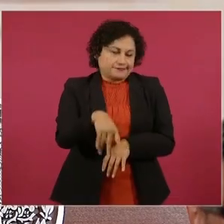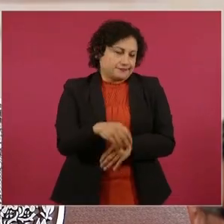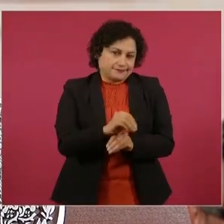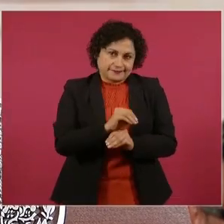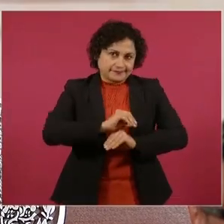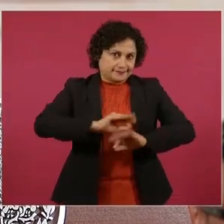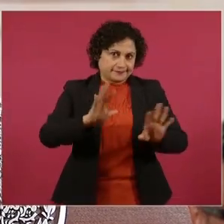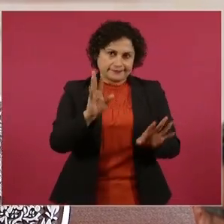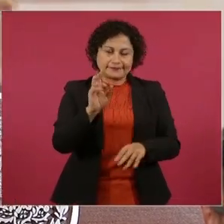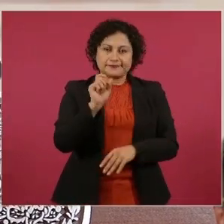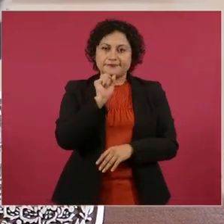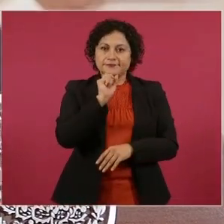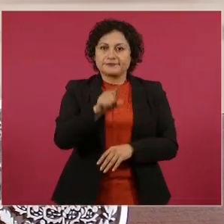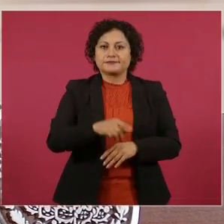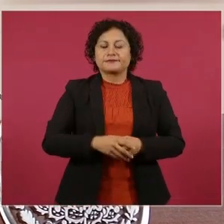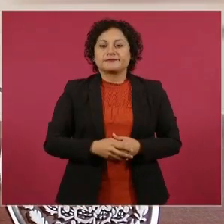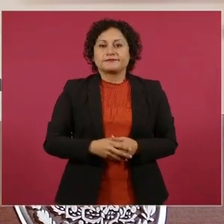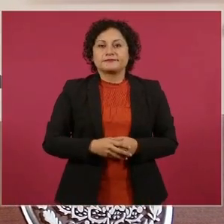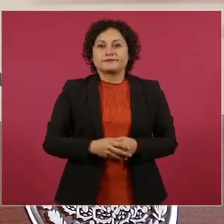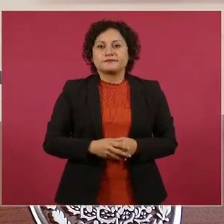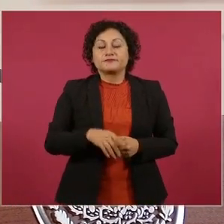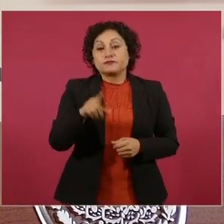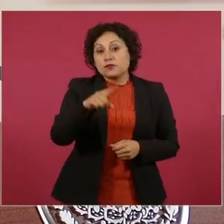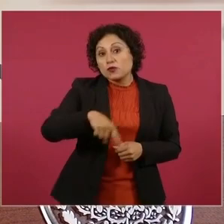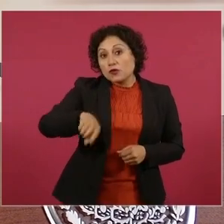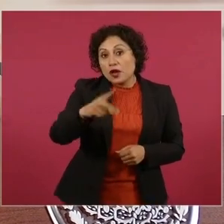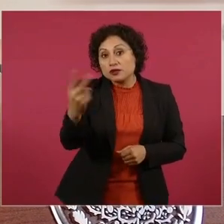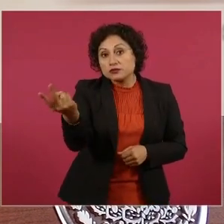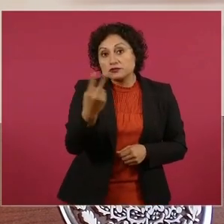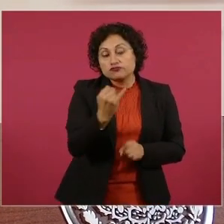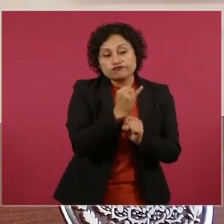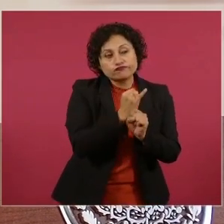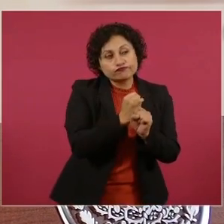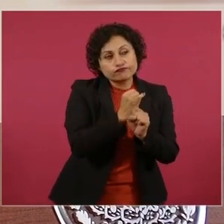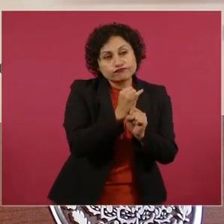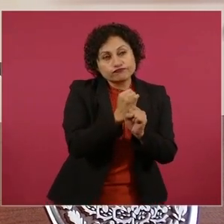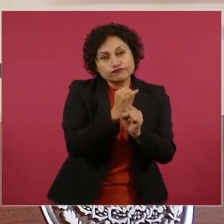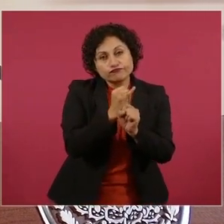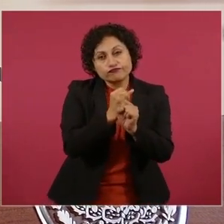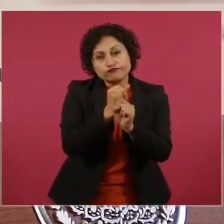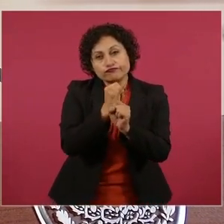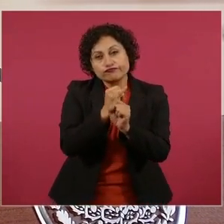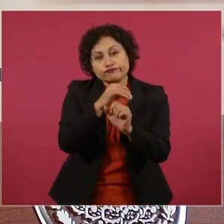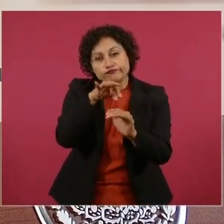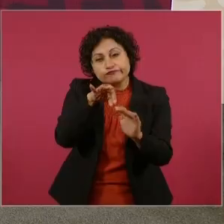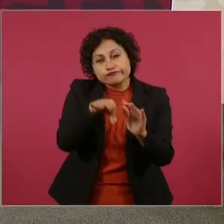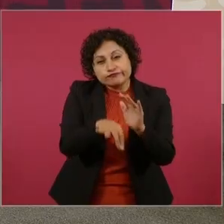eh Y consiguen la información y se dan cuenta